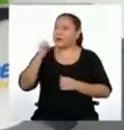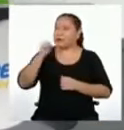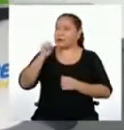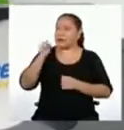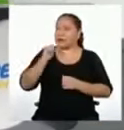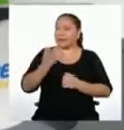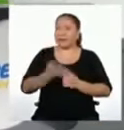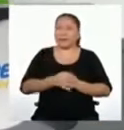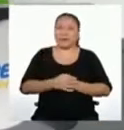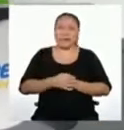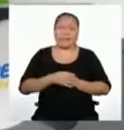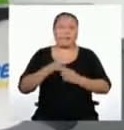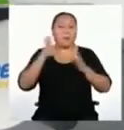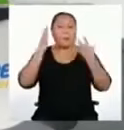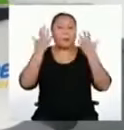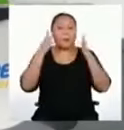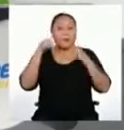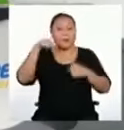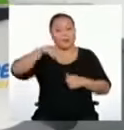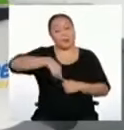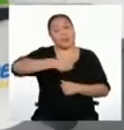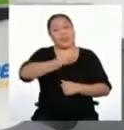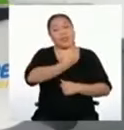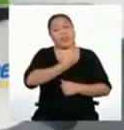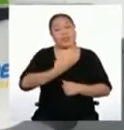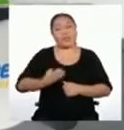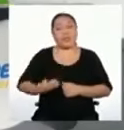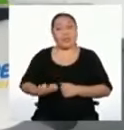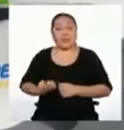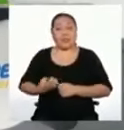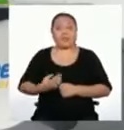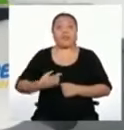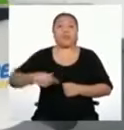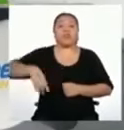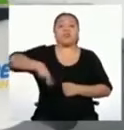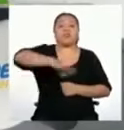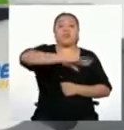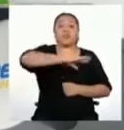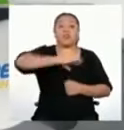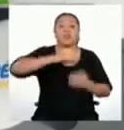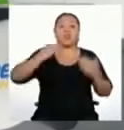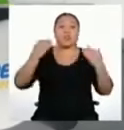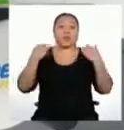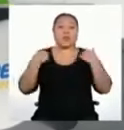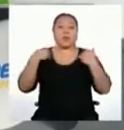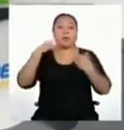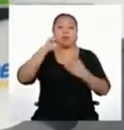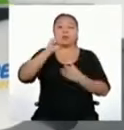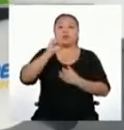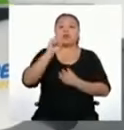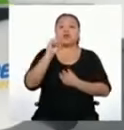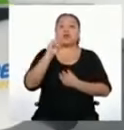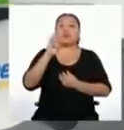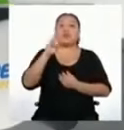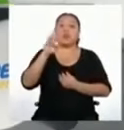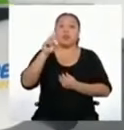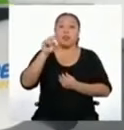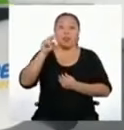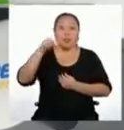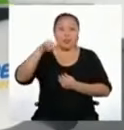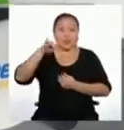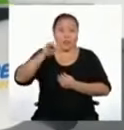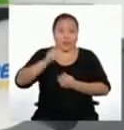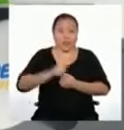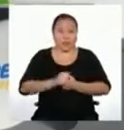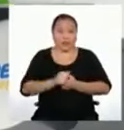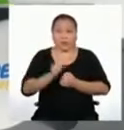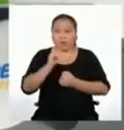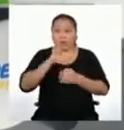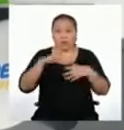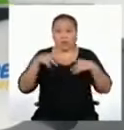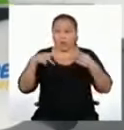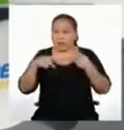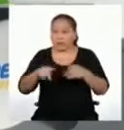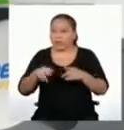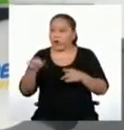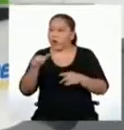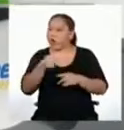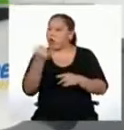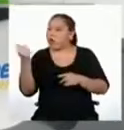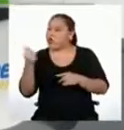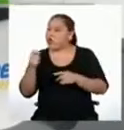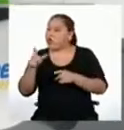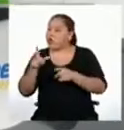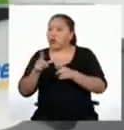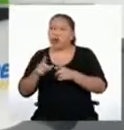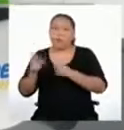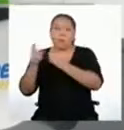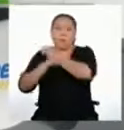Funciona de manera similar en nuestro estado. Al nosotros tener soberanía, no permitiríamos que otro estado ocupe algo que es nuestro, como